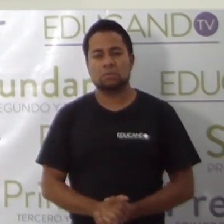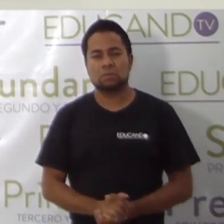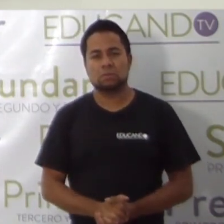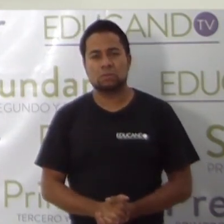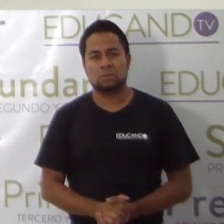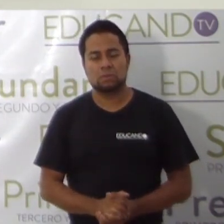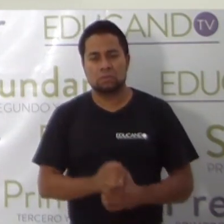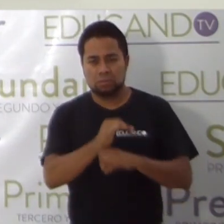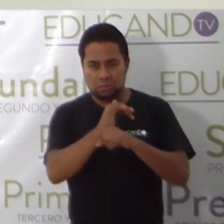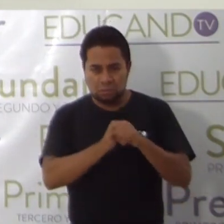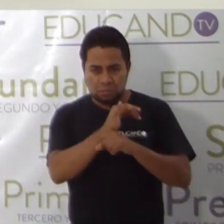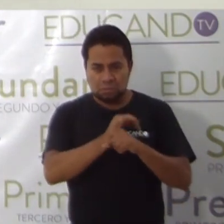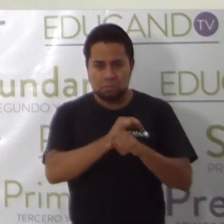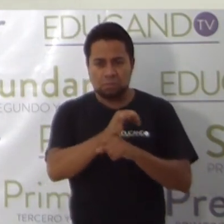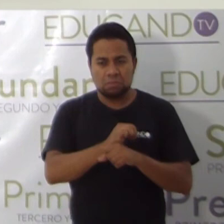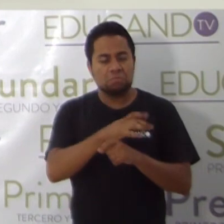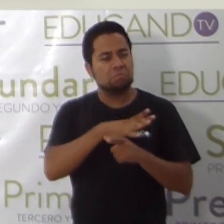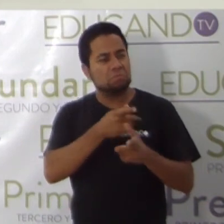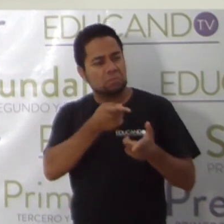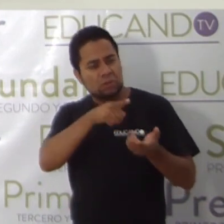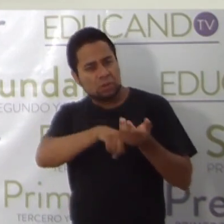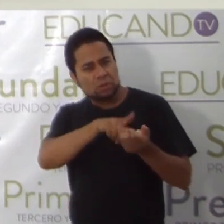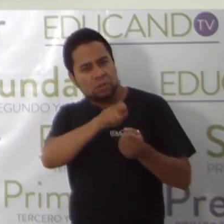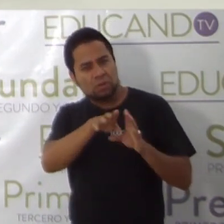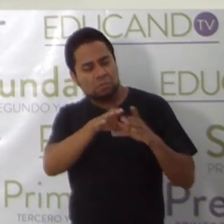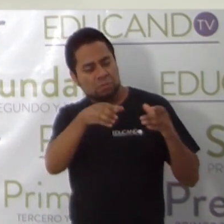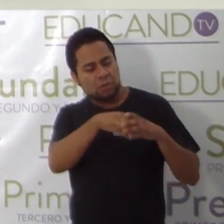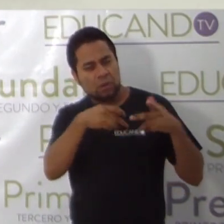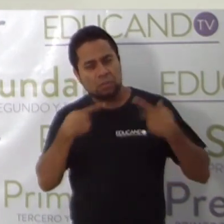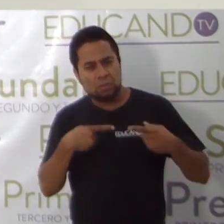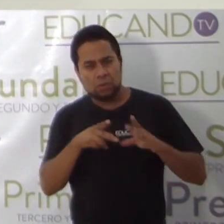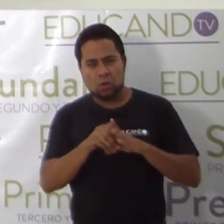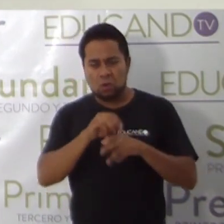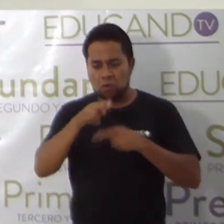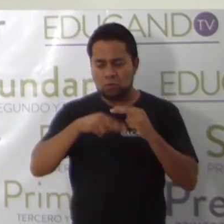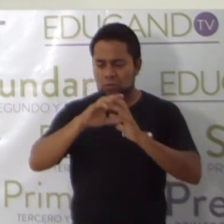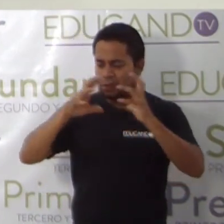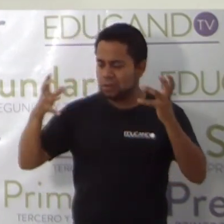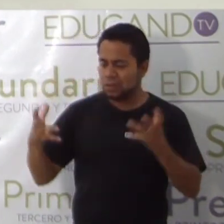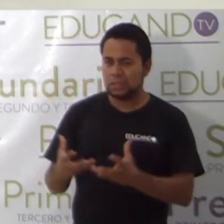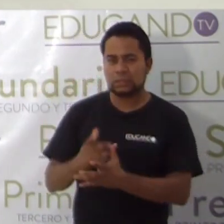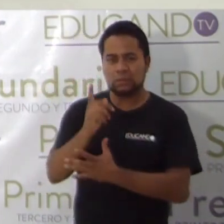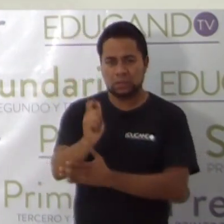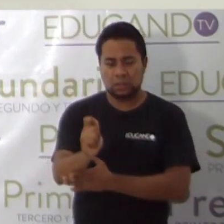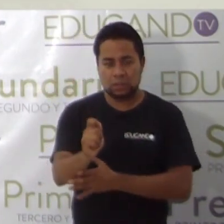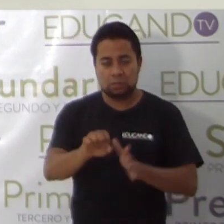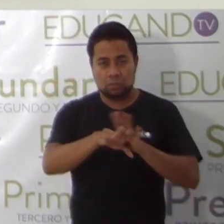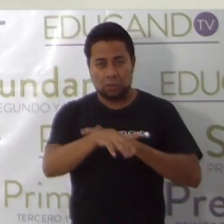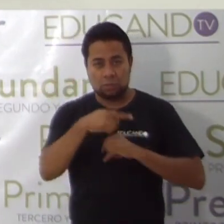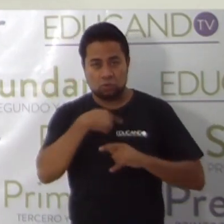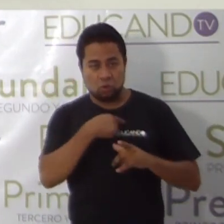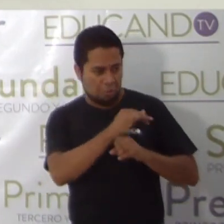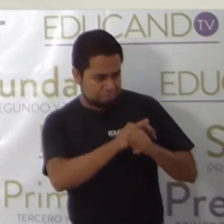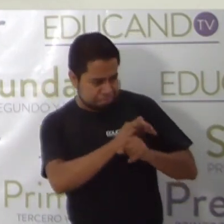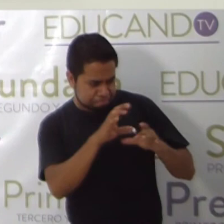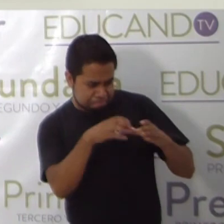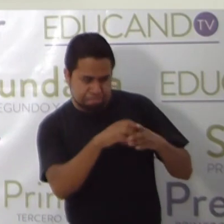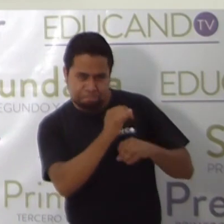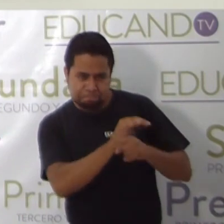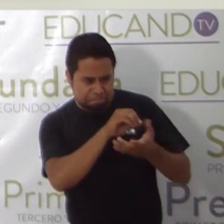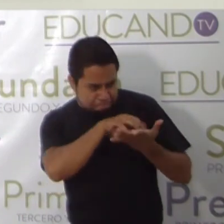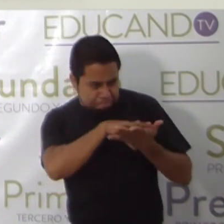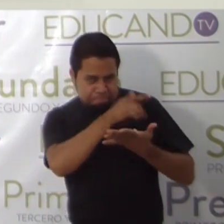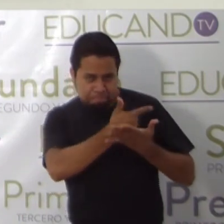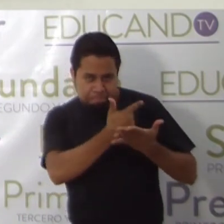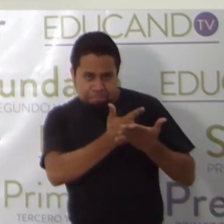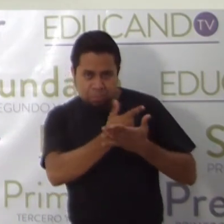Son tomados los datos estadísticos, se identifica como población o universo. Es decir, de donde sacas tú los datos es